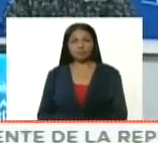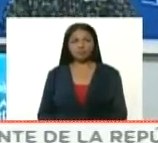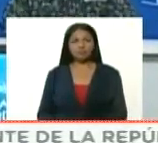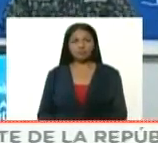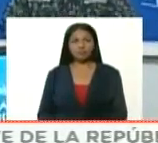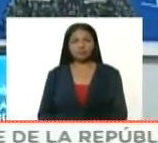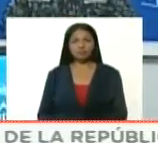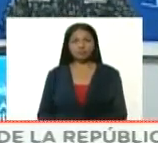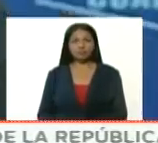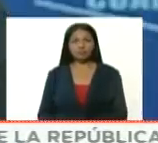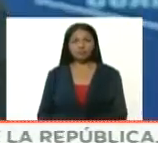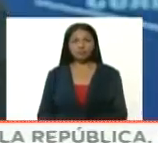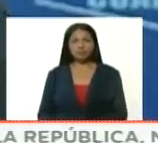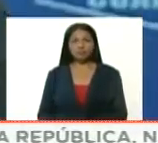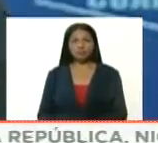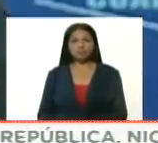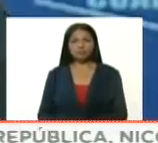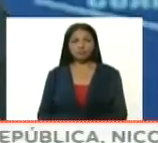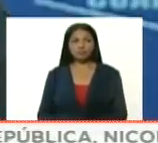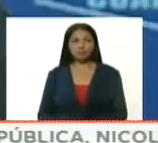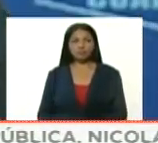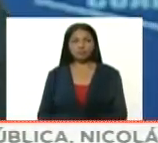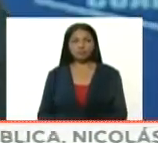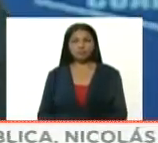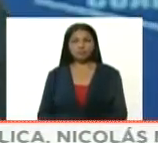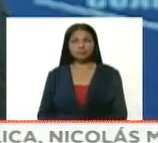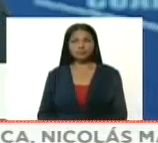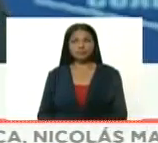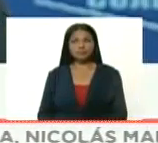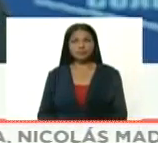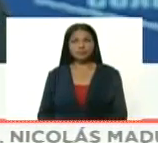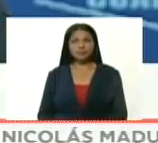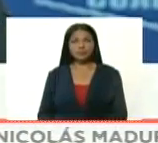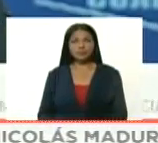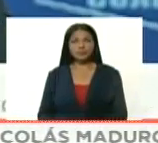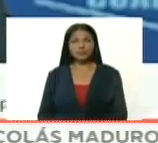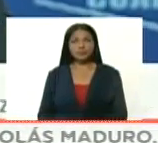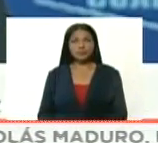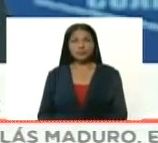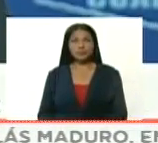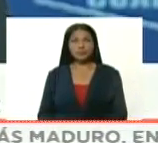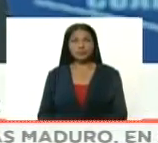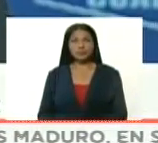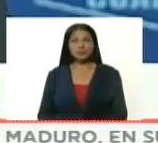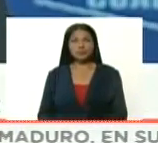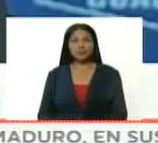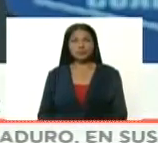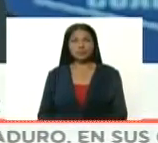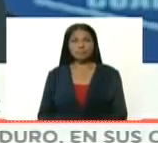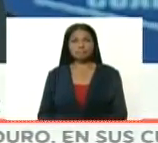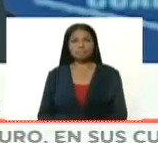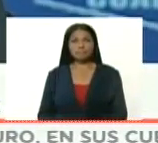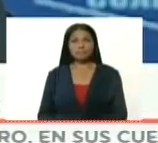alma mater de la seguridad ciudadana, la Universidad Nacional Experimental de la Seguridad, un sueño